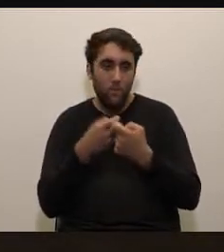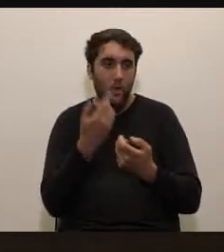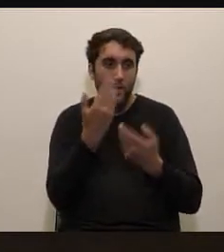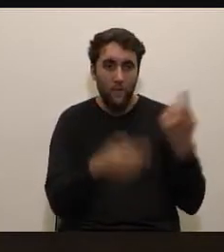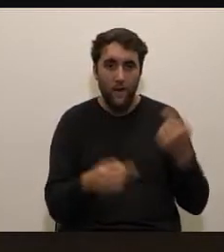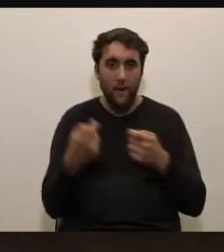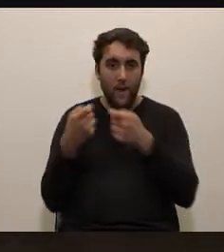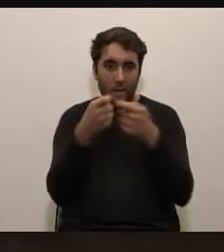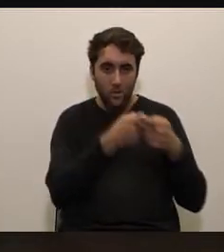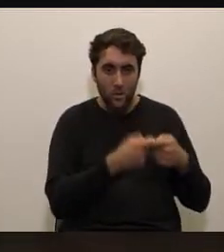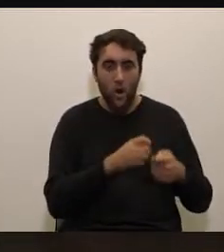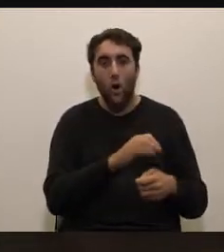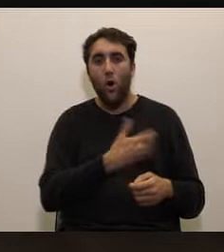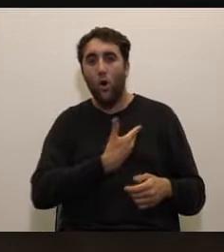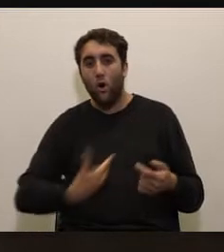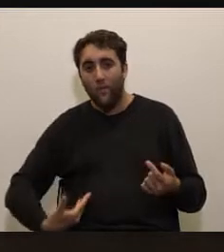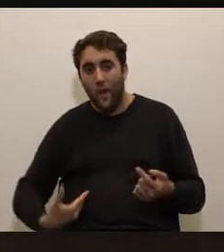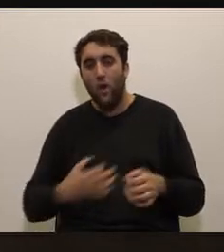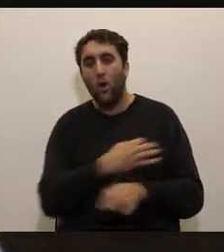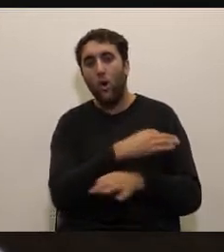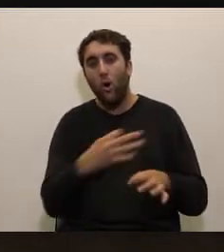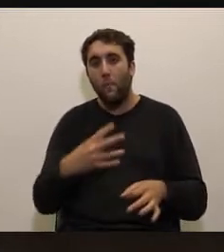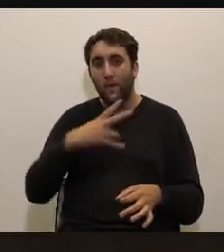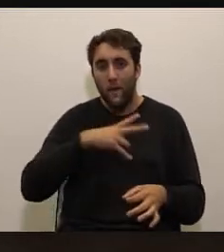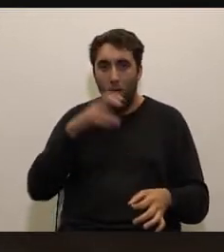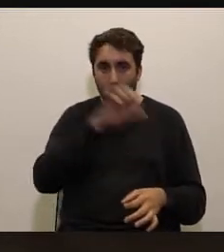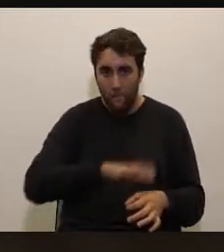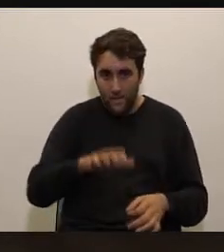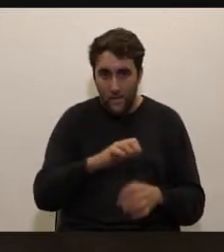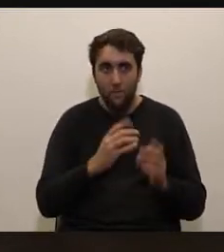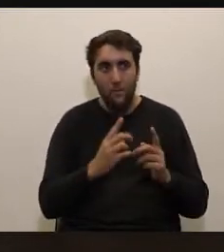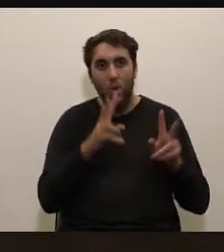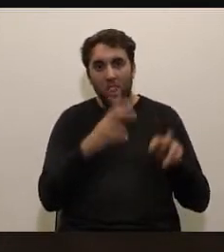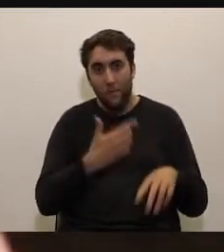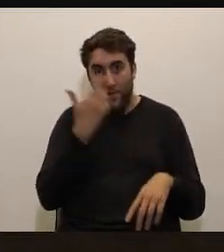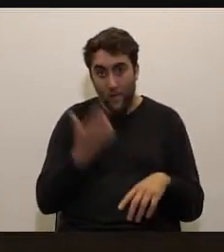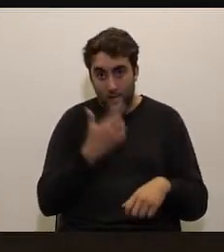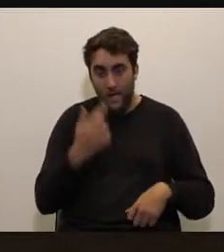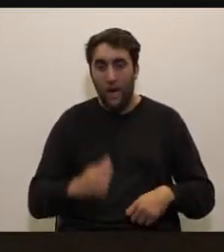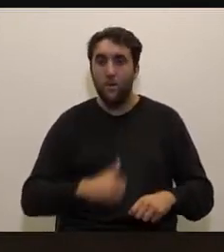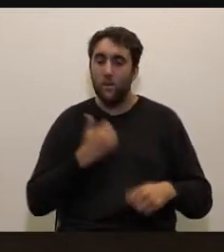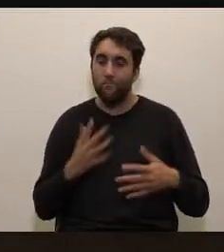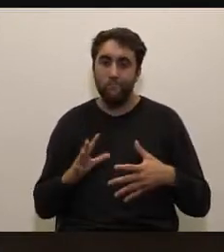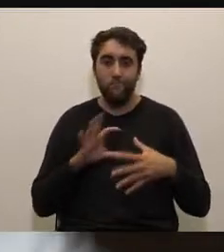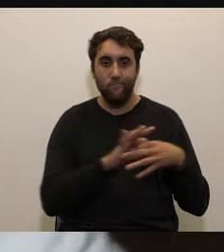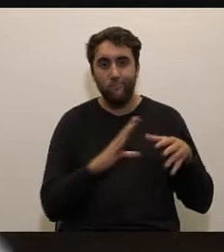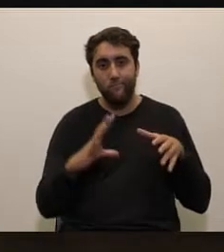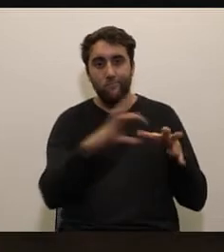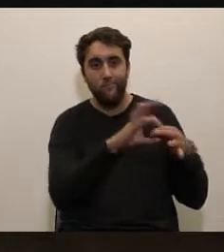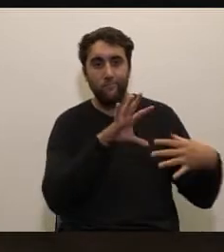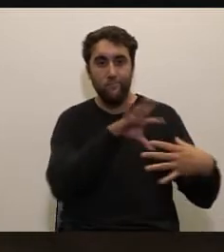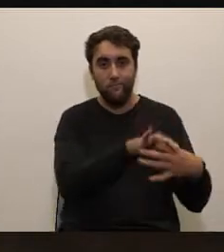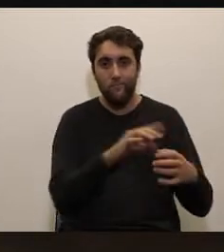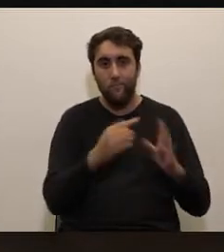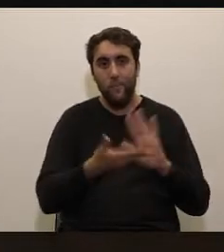sociedad civil, en algunos casos sector privado, en temas que nos interesan y unimos conocimientos. Nosotros hablamos siempre